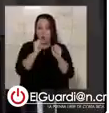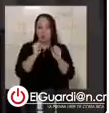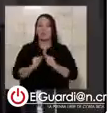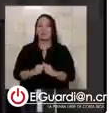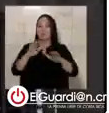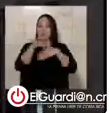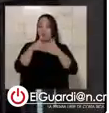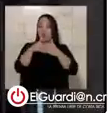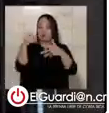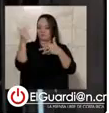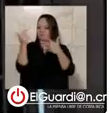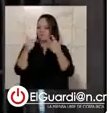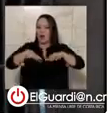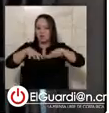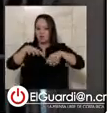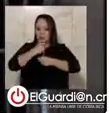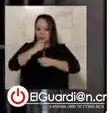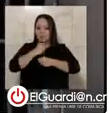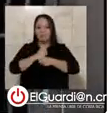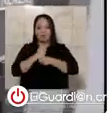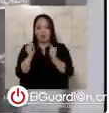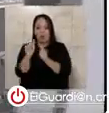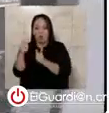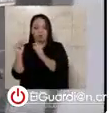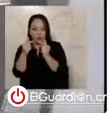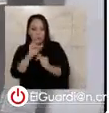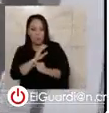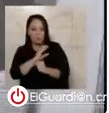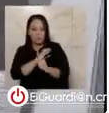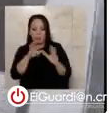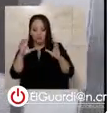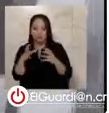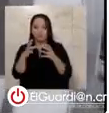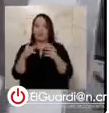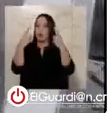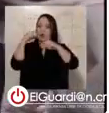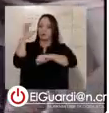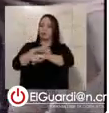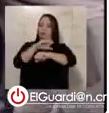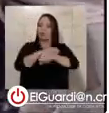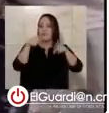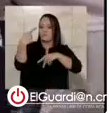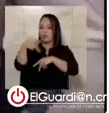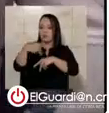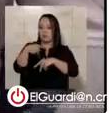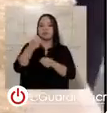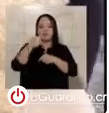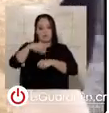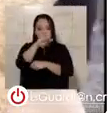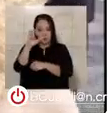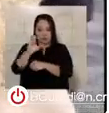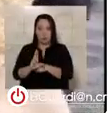Todas estas acciones han permitido, en colaboración con otros cuerpos policiales, detener sujetos peligrosos del crimen organizado que operan en el país.